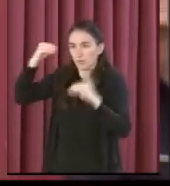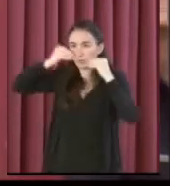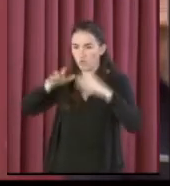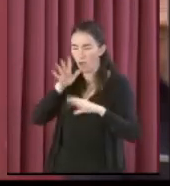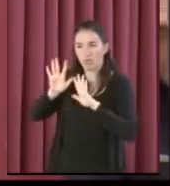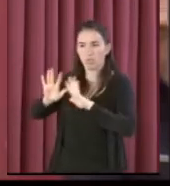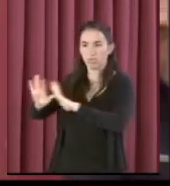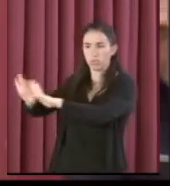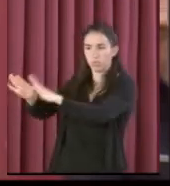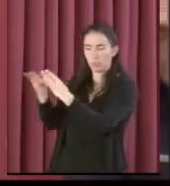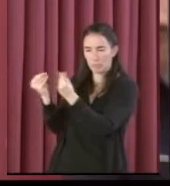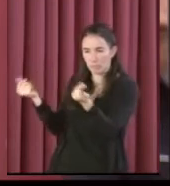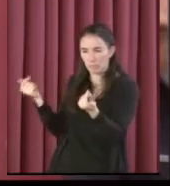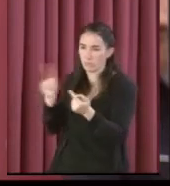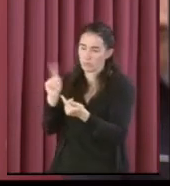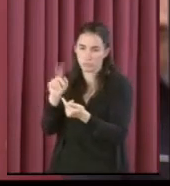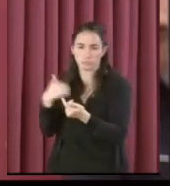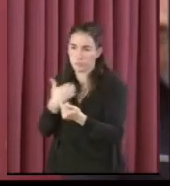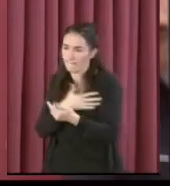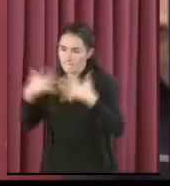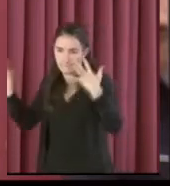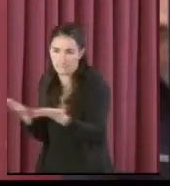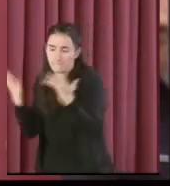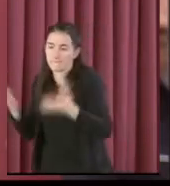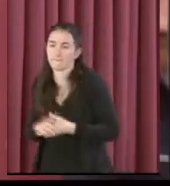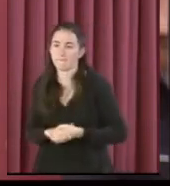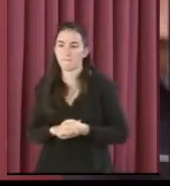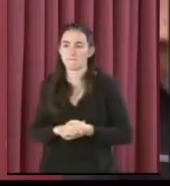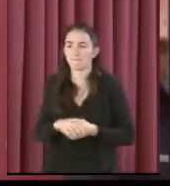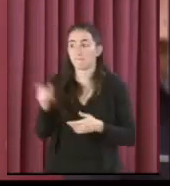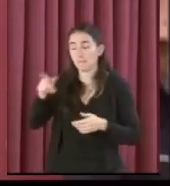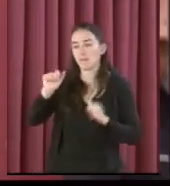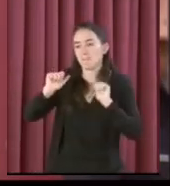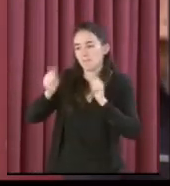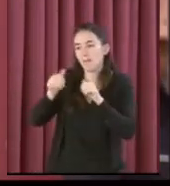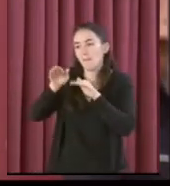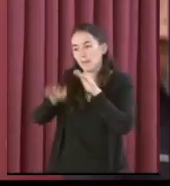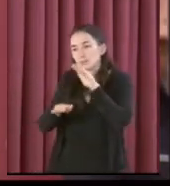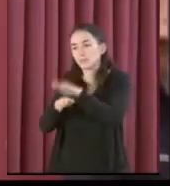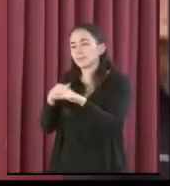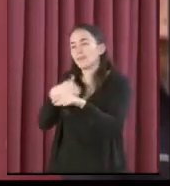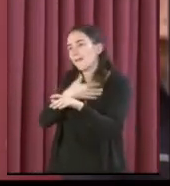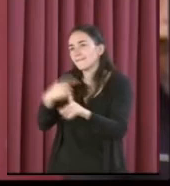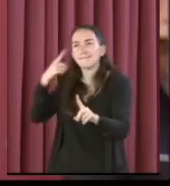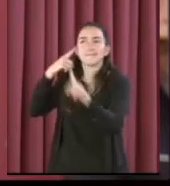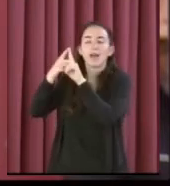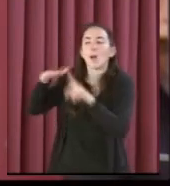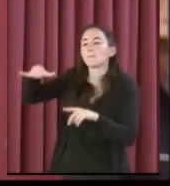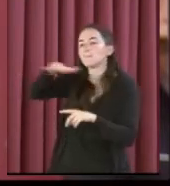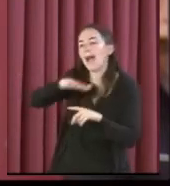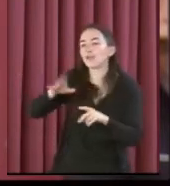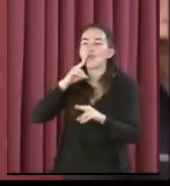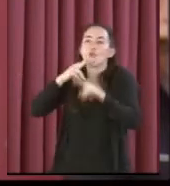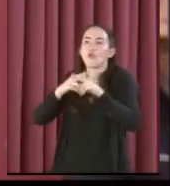identificativos. La aprobación de la Estrategia de la Villanueva supone los primeros pasos para el desarrollo del Barrio de la Creatividad, que se convertirá en un